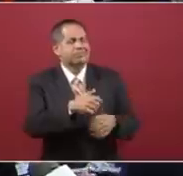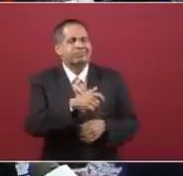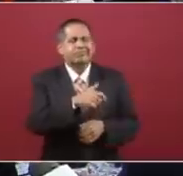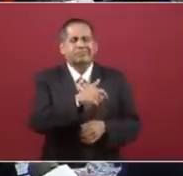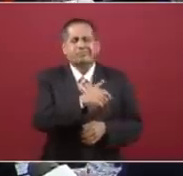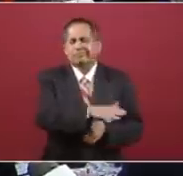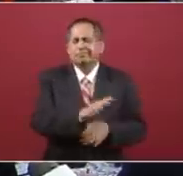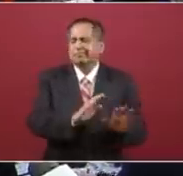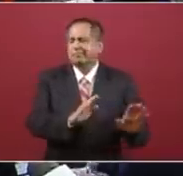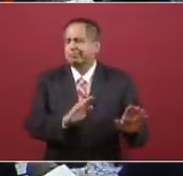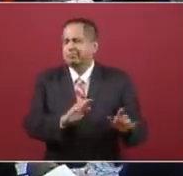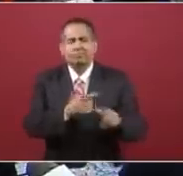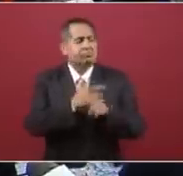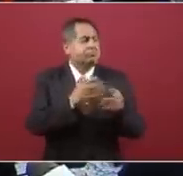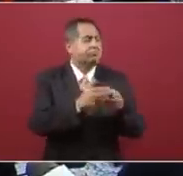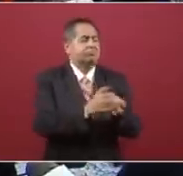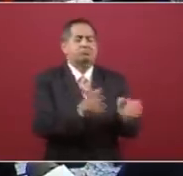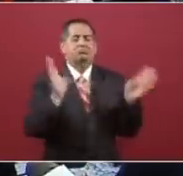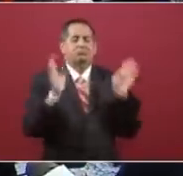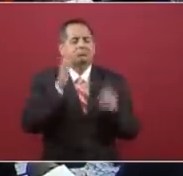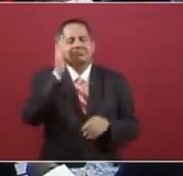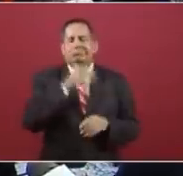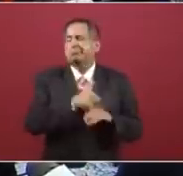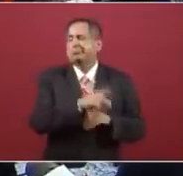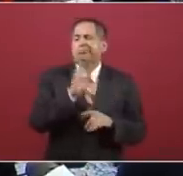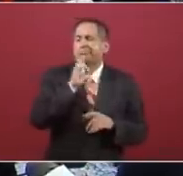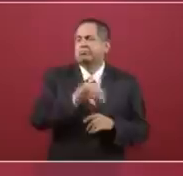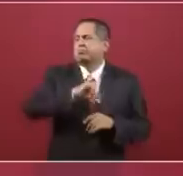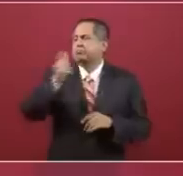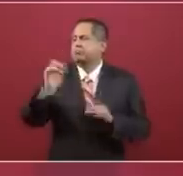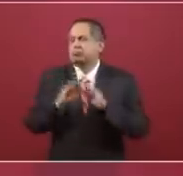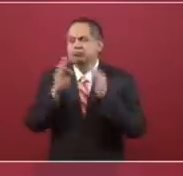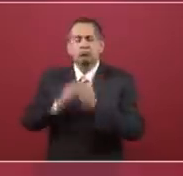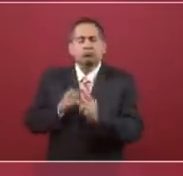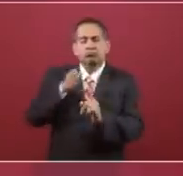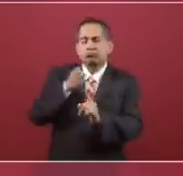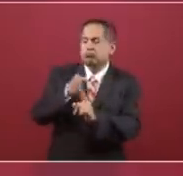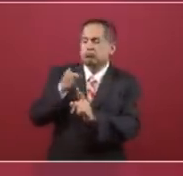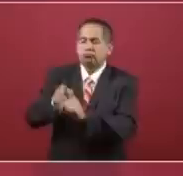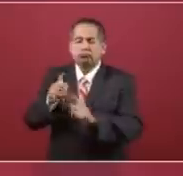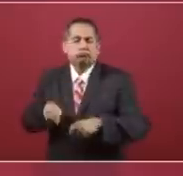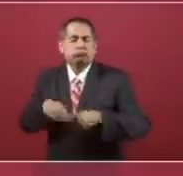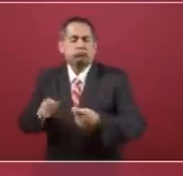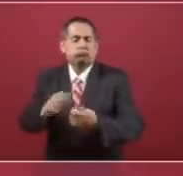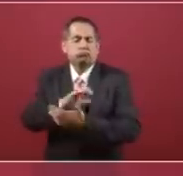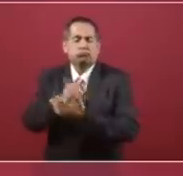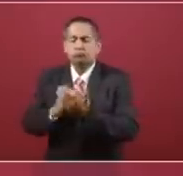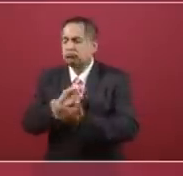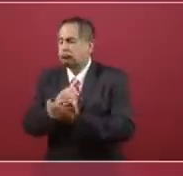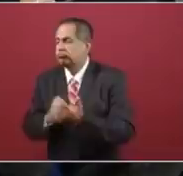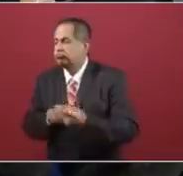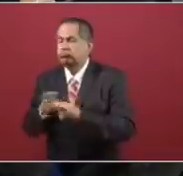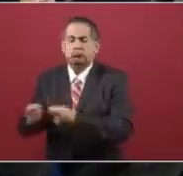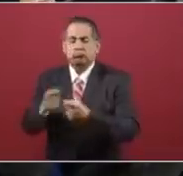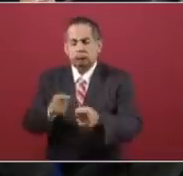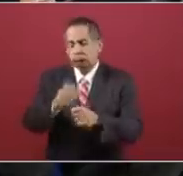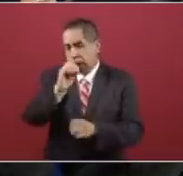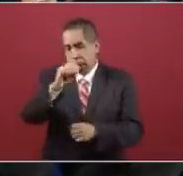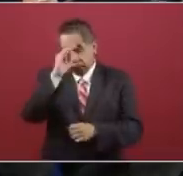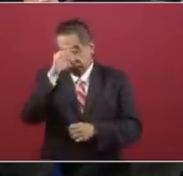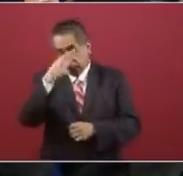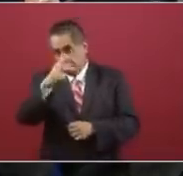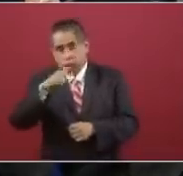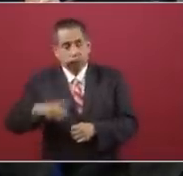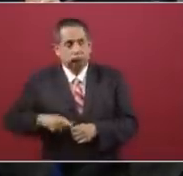eh la licitación pública abierta eh para adjudicar contratos, si se estaría pensando o impulsando desde su